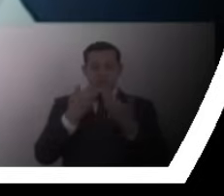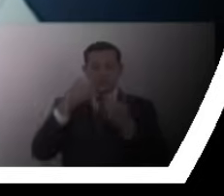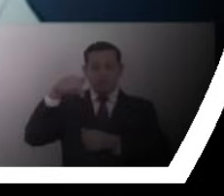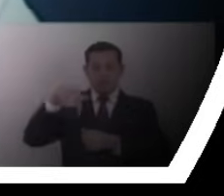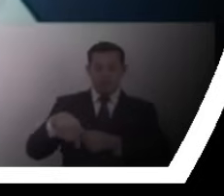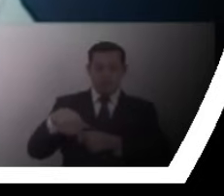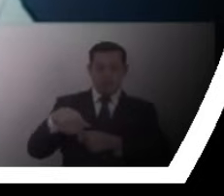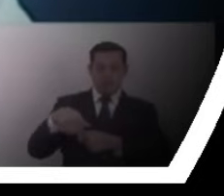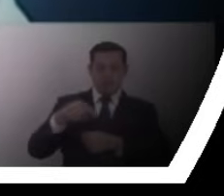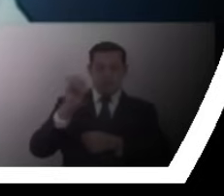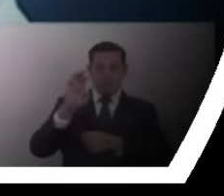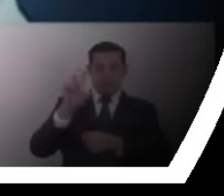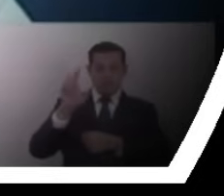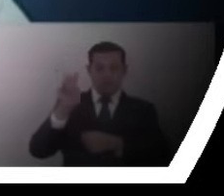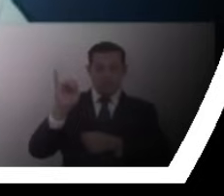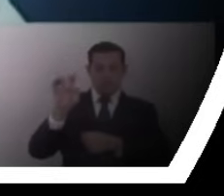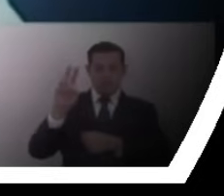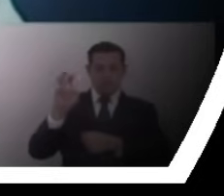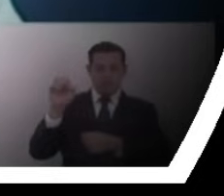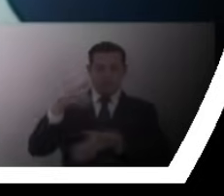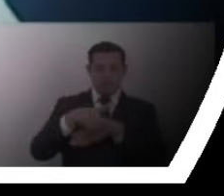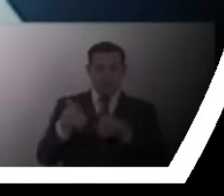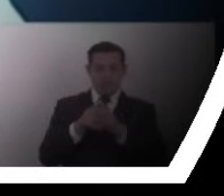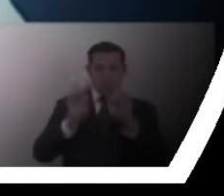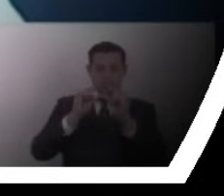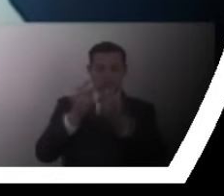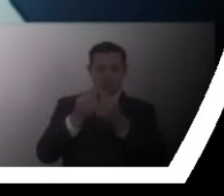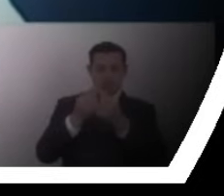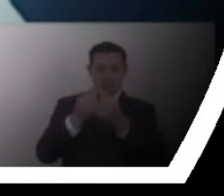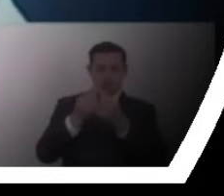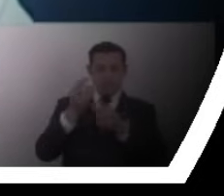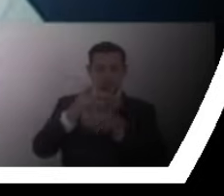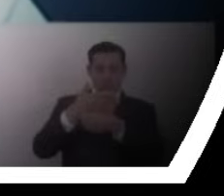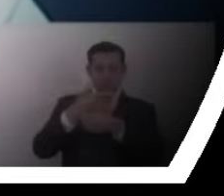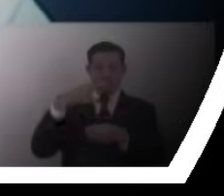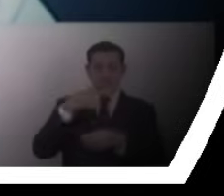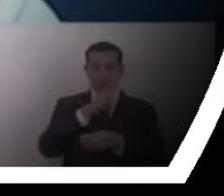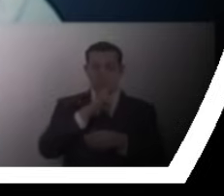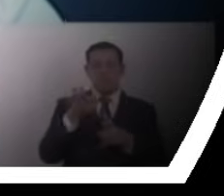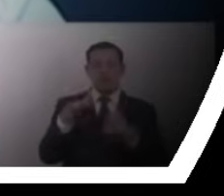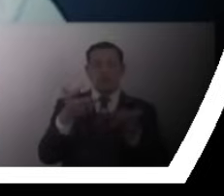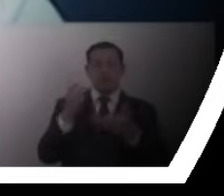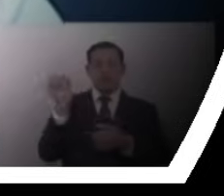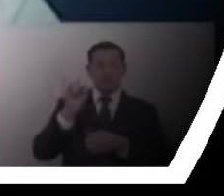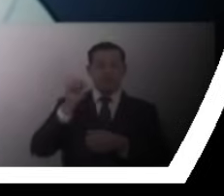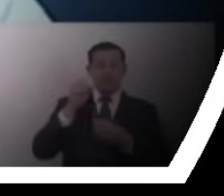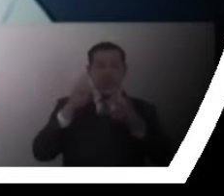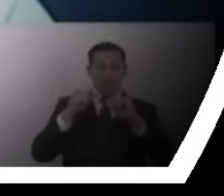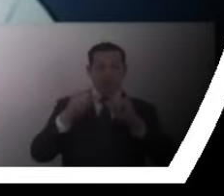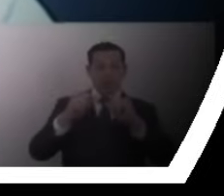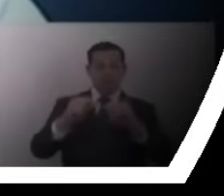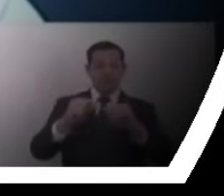diciendo aquí, como Marlene Funes, como diputada del Grupo Parlamentario del FMLN, es que sí se